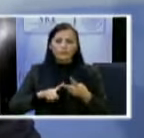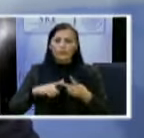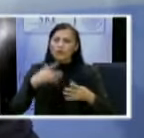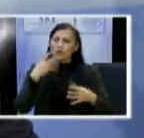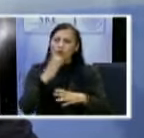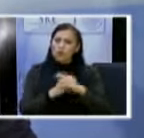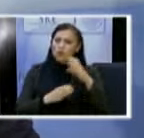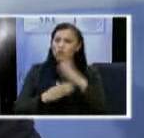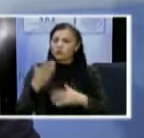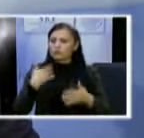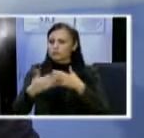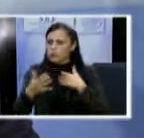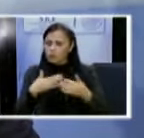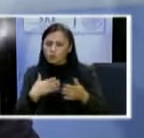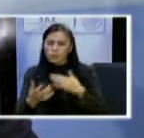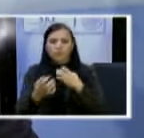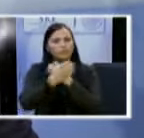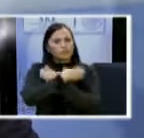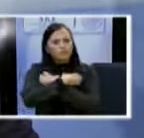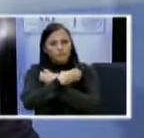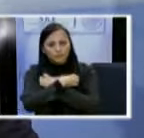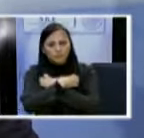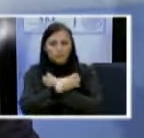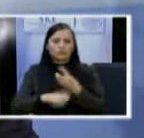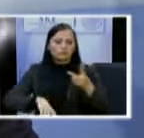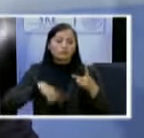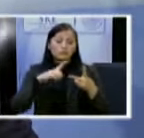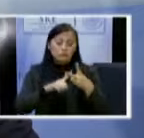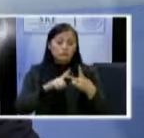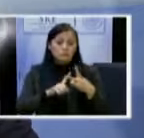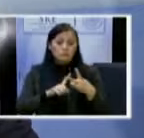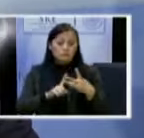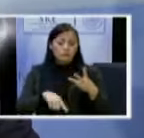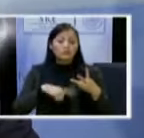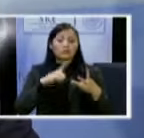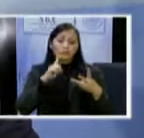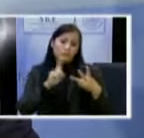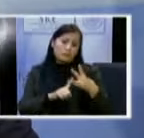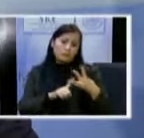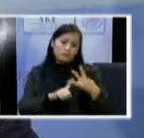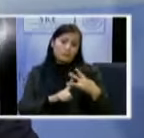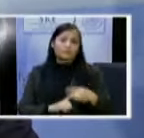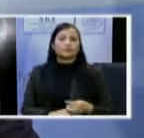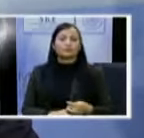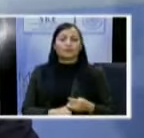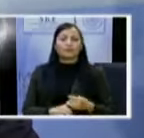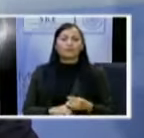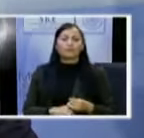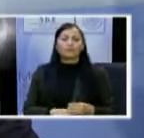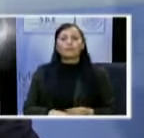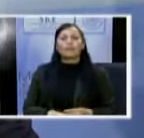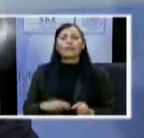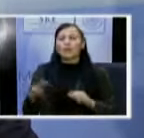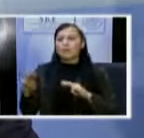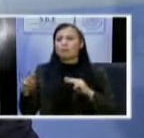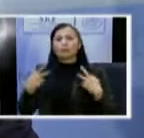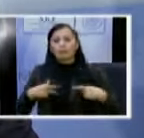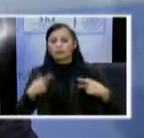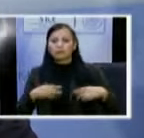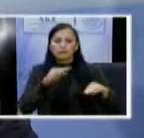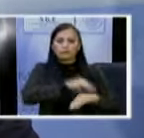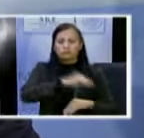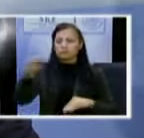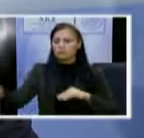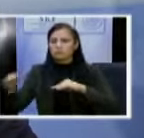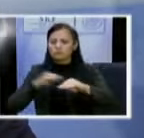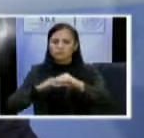innovación, educación, es el segundo gran tema. Vinculado con ese es el movimiento de personas. Son